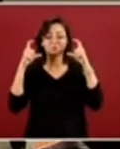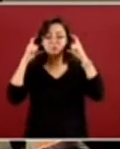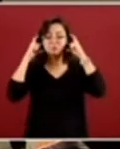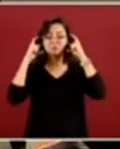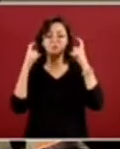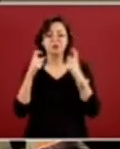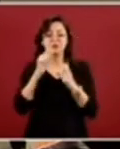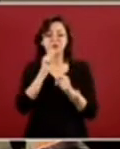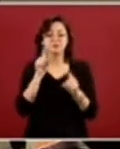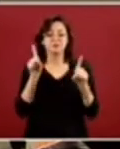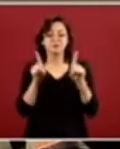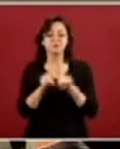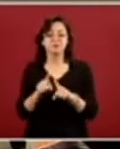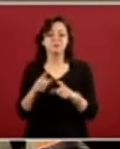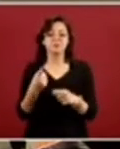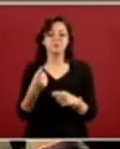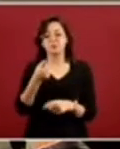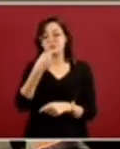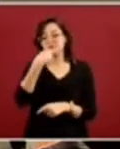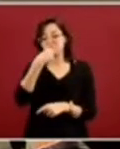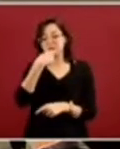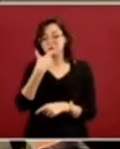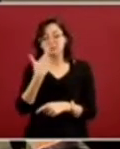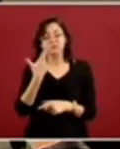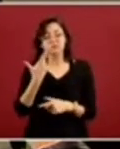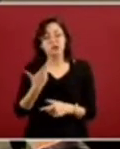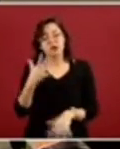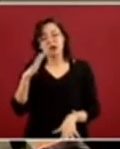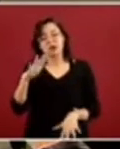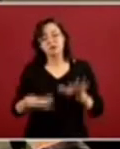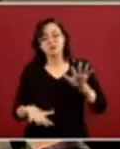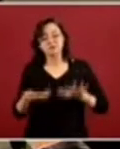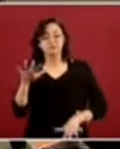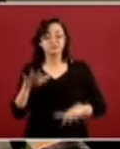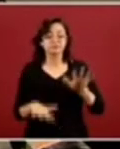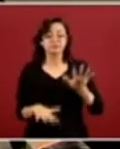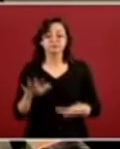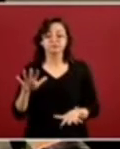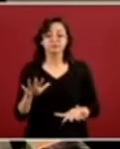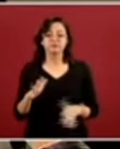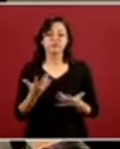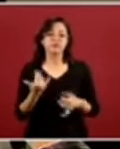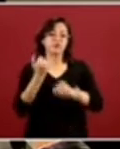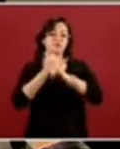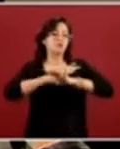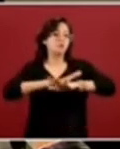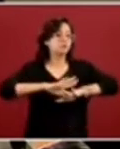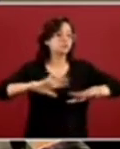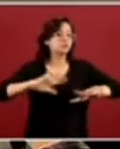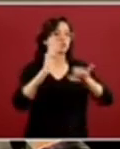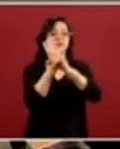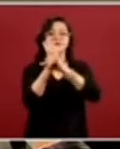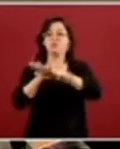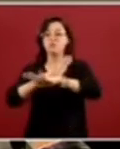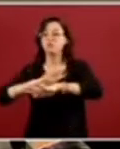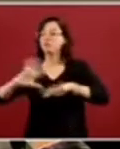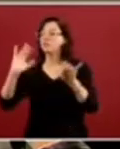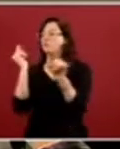tema de los antihipertensivos. No pierdan de vista que a veces el eco informativo que se hace en los medios